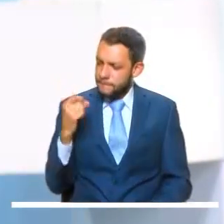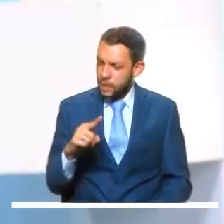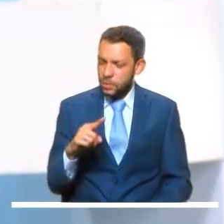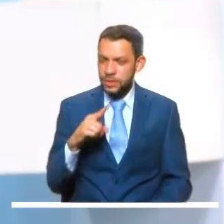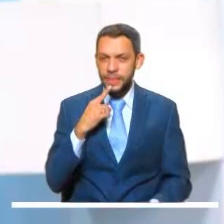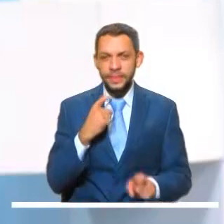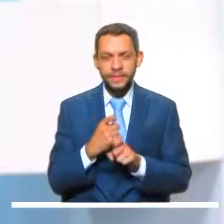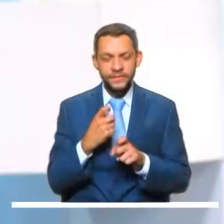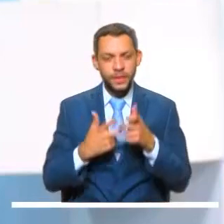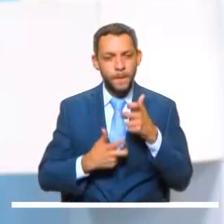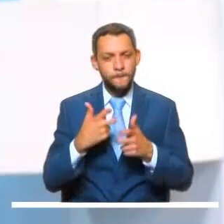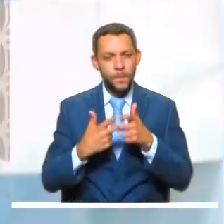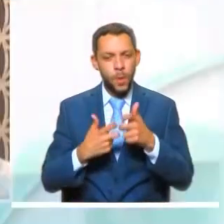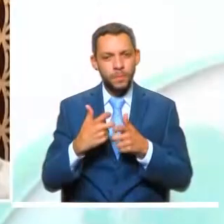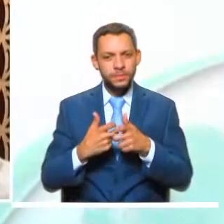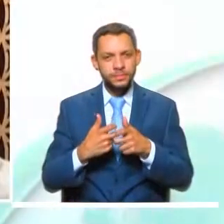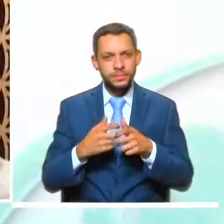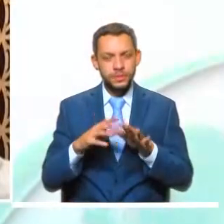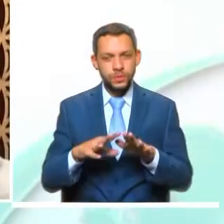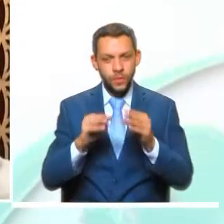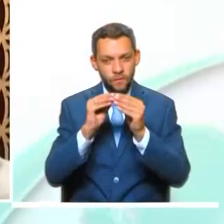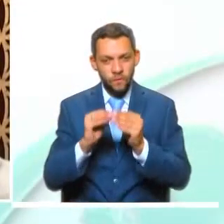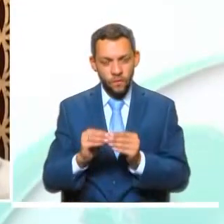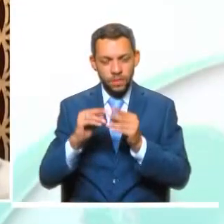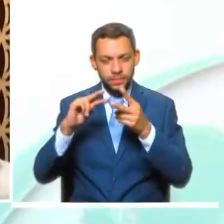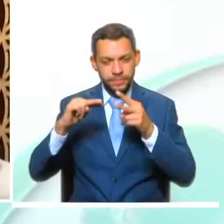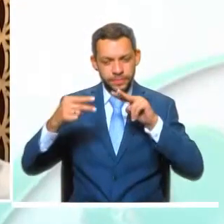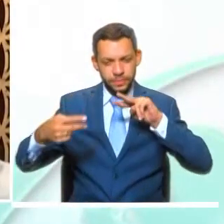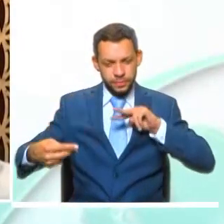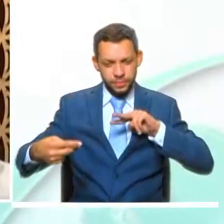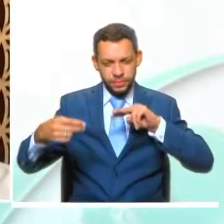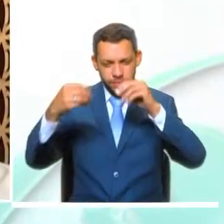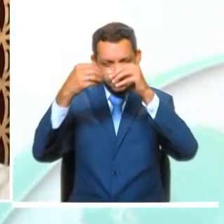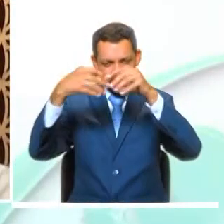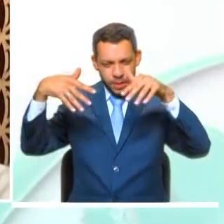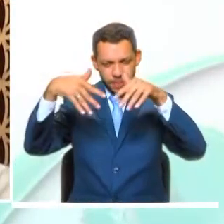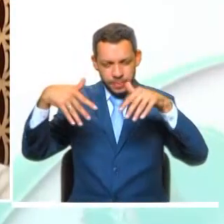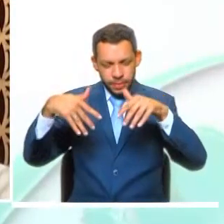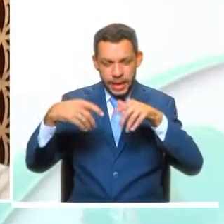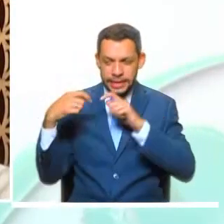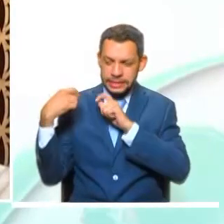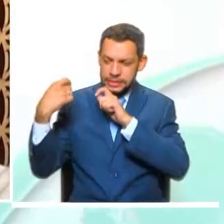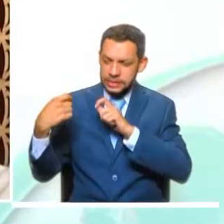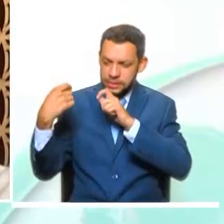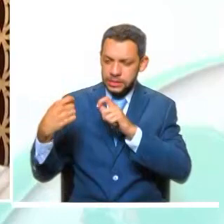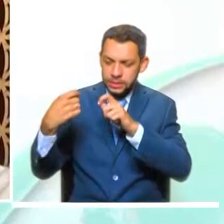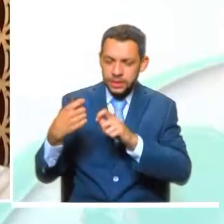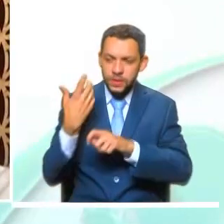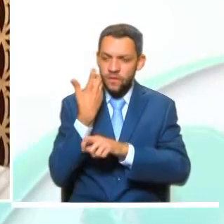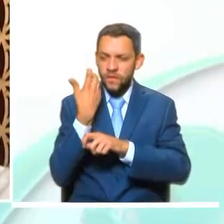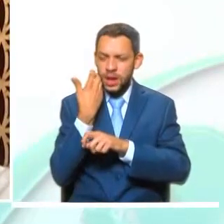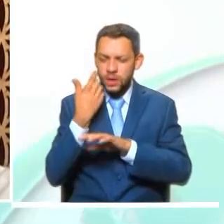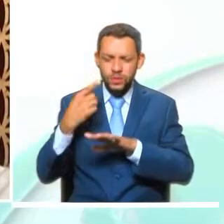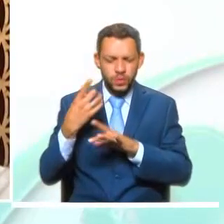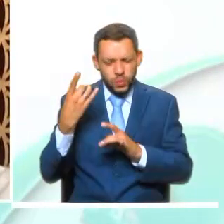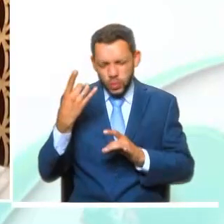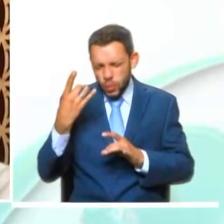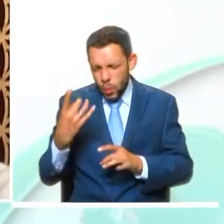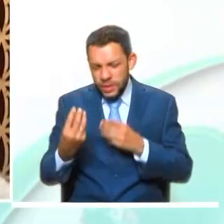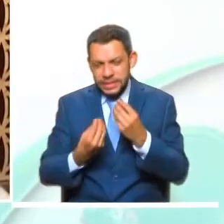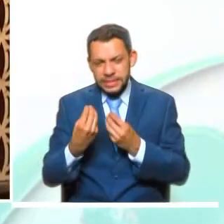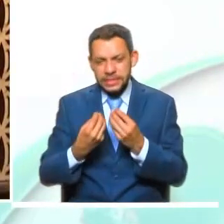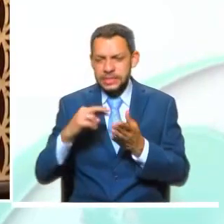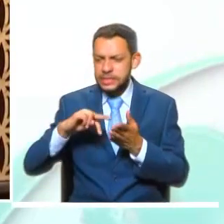de formación congénita se me dijo es un dolor insoportable doctor que me recomienda para mejorar mi calidad